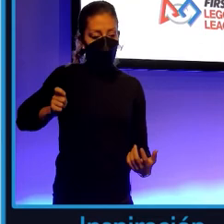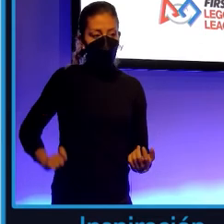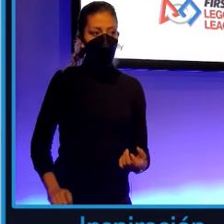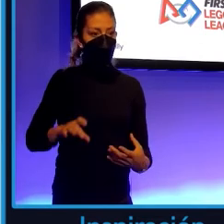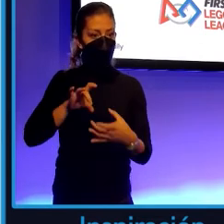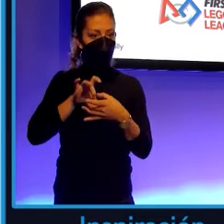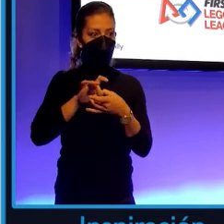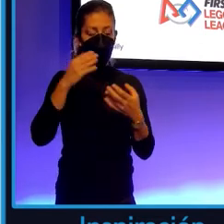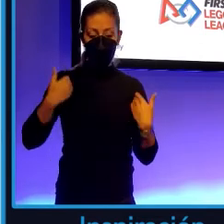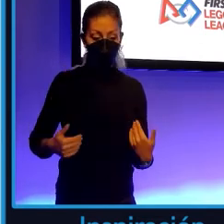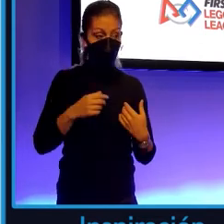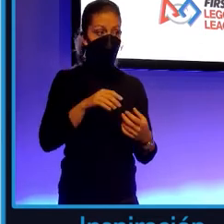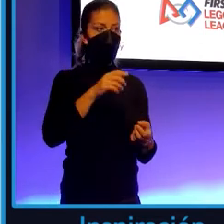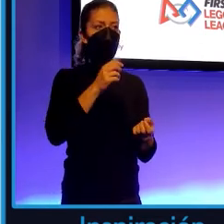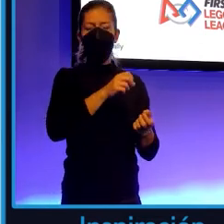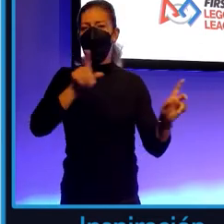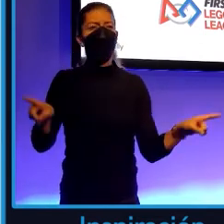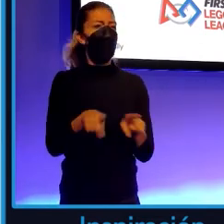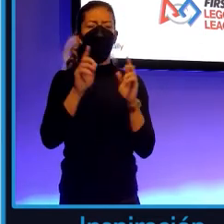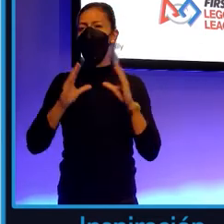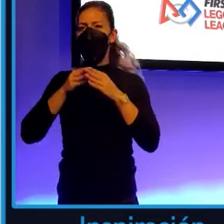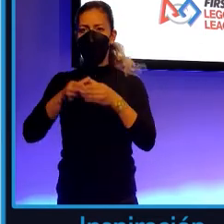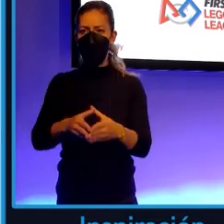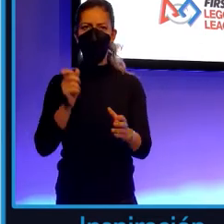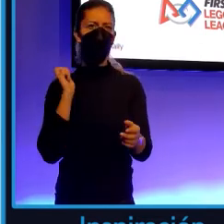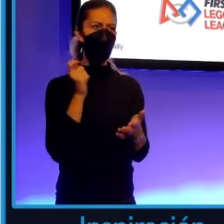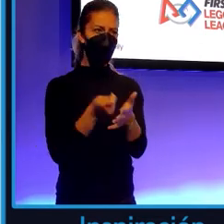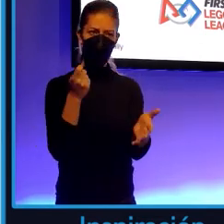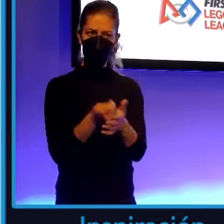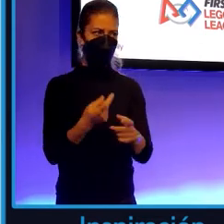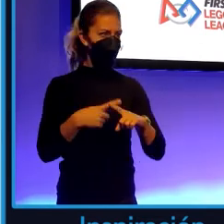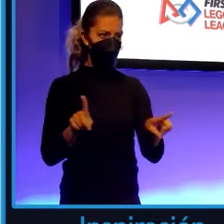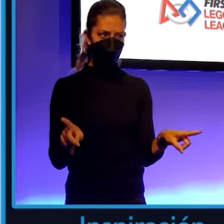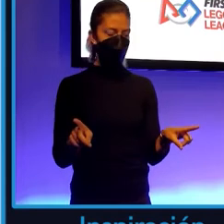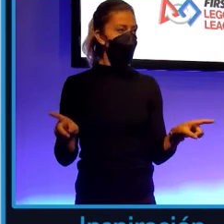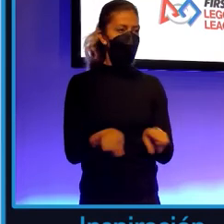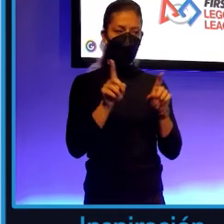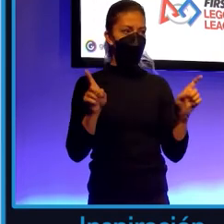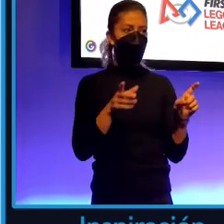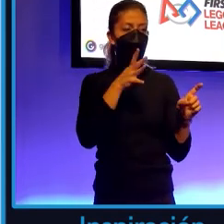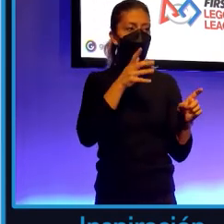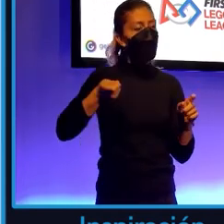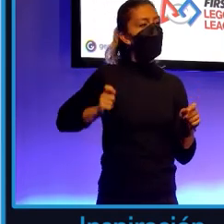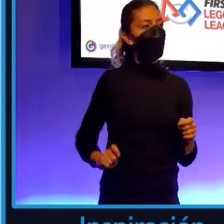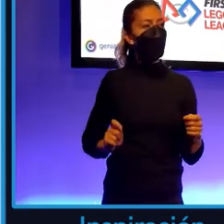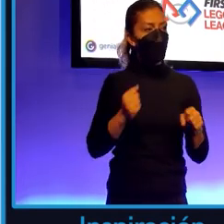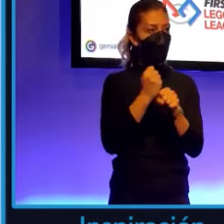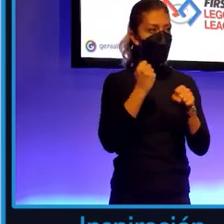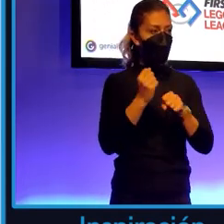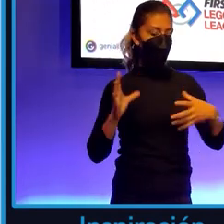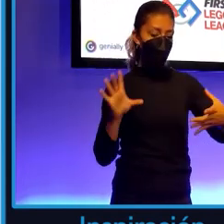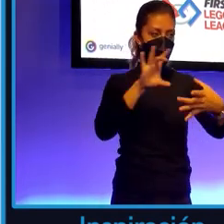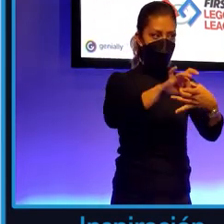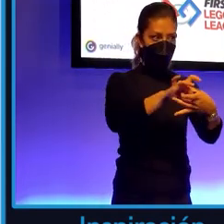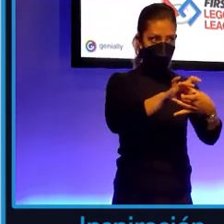ni idea ni de aduanas ni de barcos ni de impuestos para poder aquí ejercer nuestra profesión sinergias actualmente con la